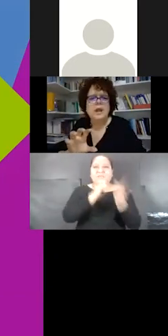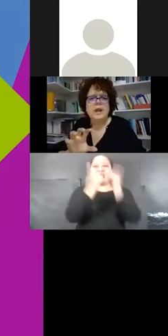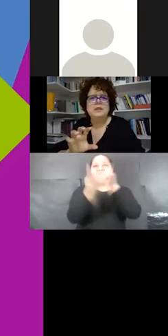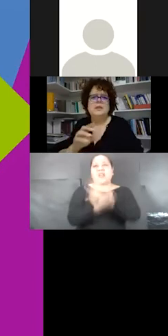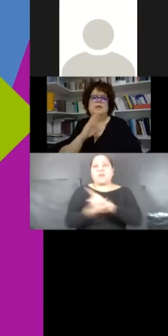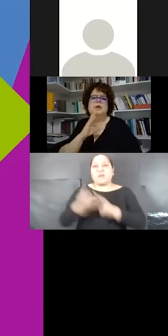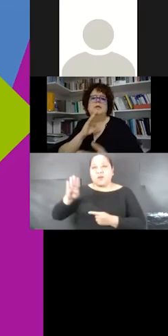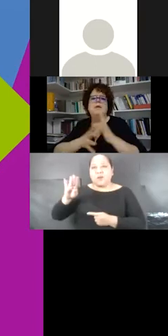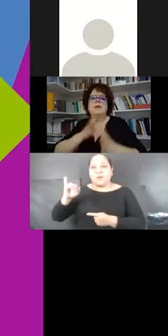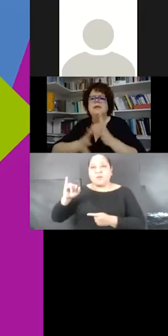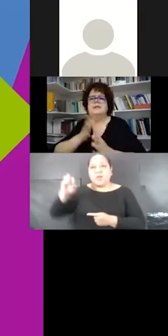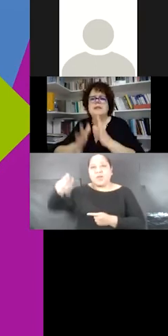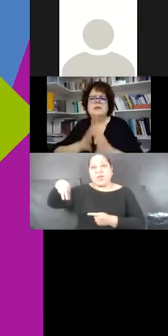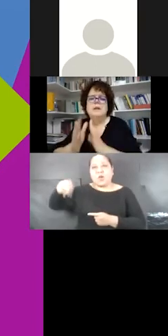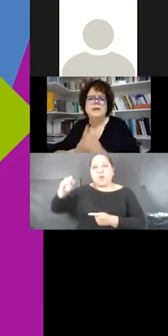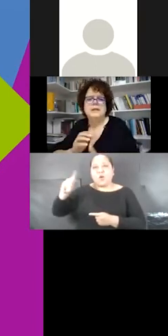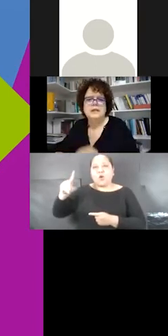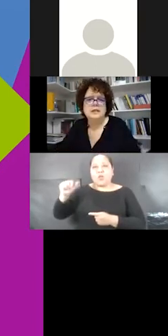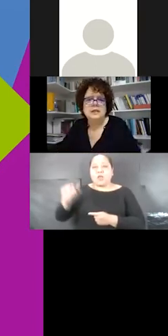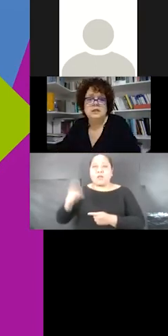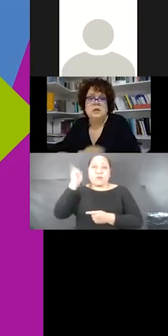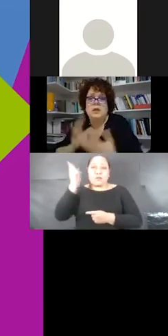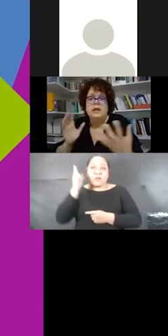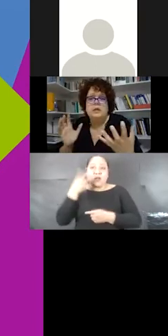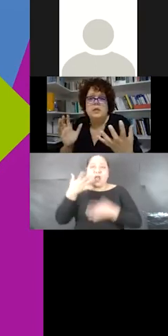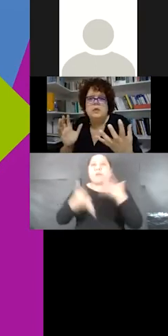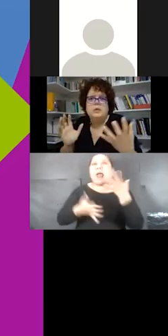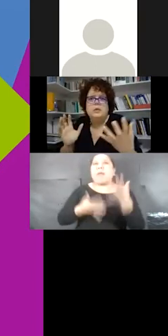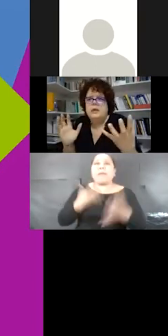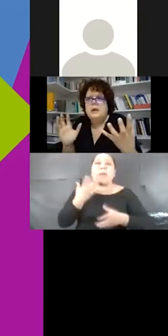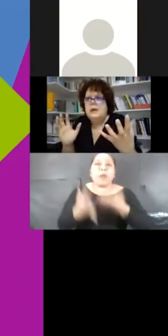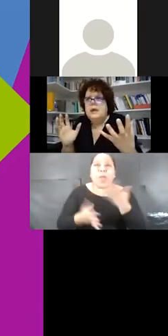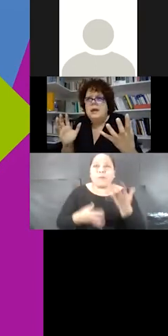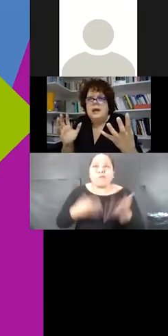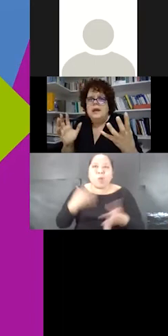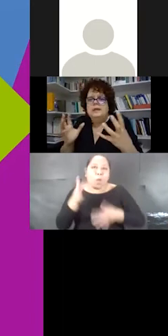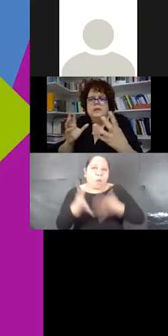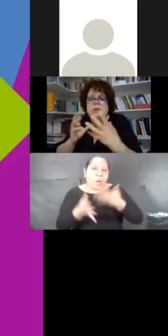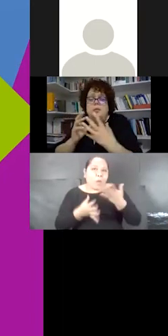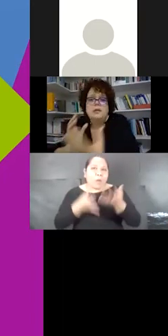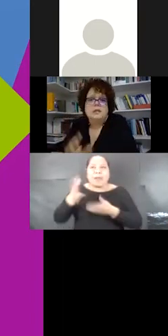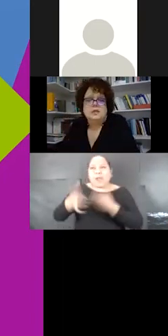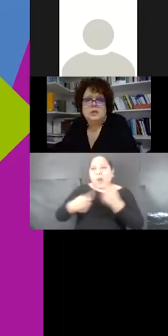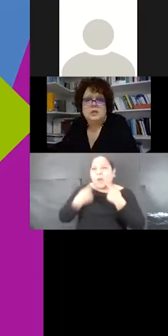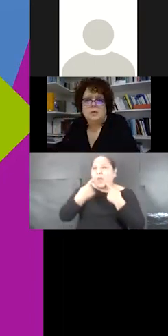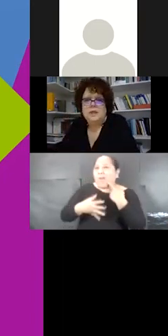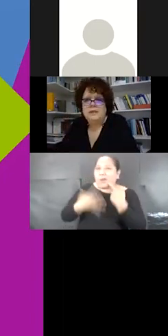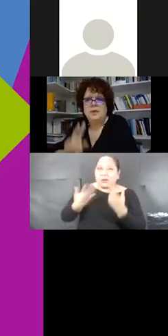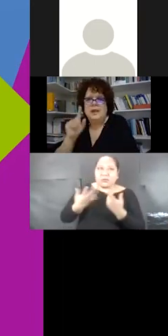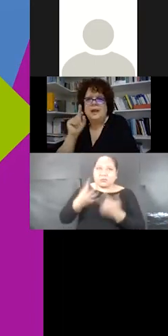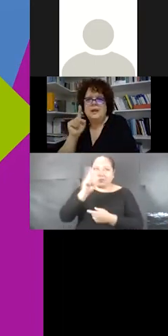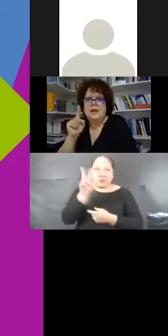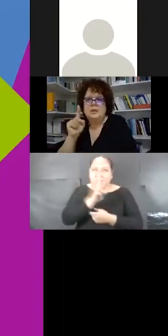cuál era ese? Que el profesor hablaba y hacía señas, hablaba y hacía señas, y lo cual era una locura porque no puedes hacer dos idiomas a la